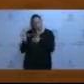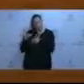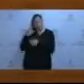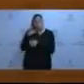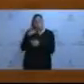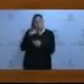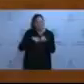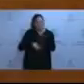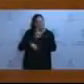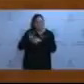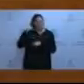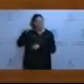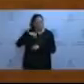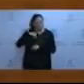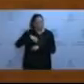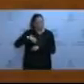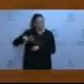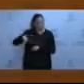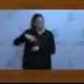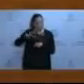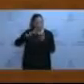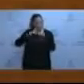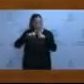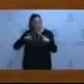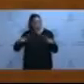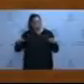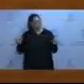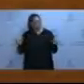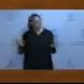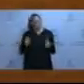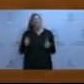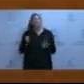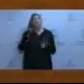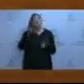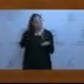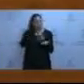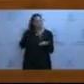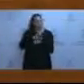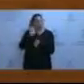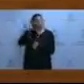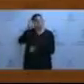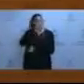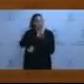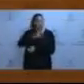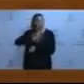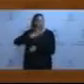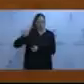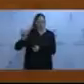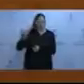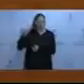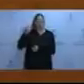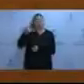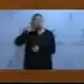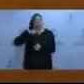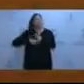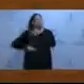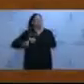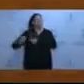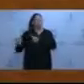aquí, del paraíso natural socialista, y ocurre en otros sitios. Y se toman soluciones.